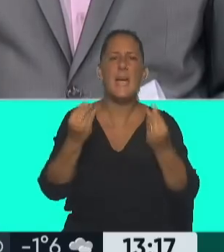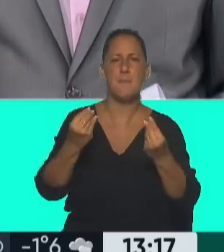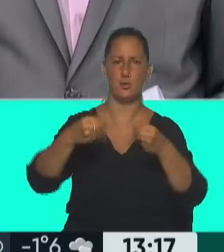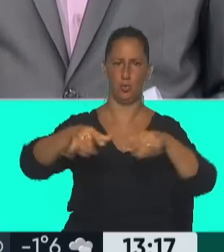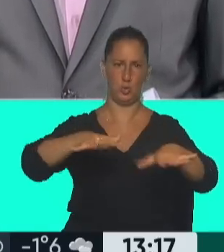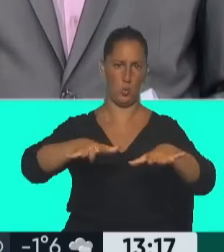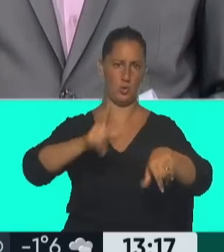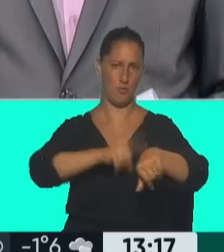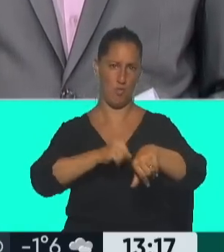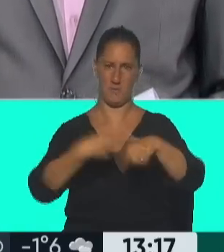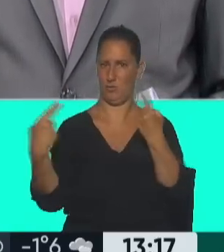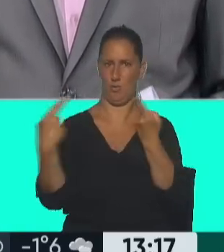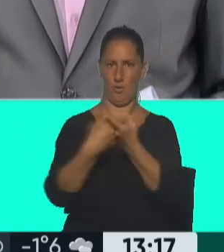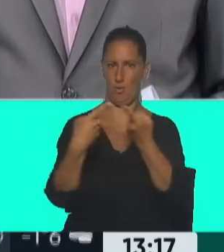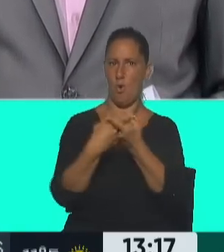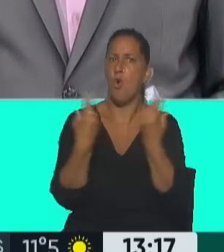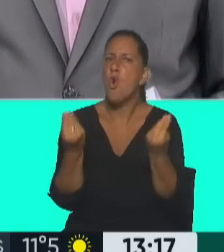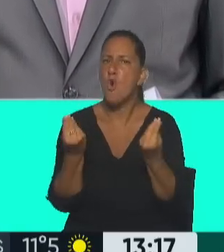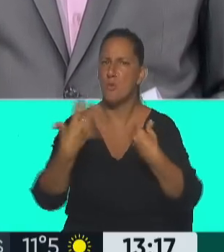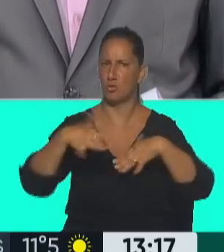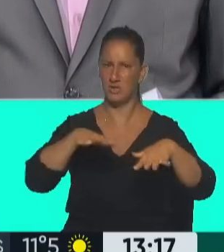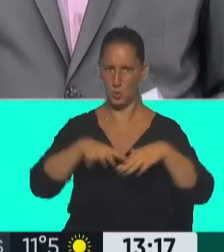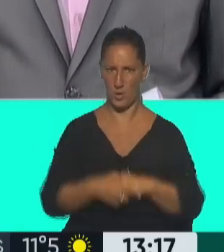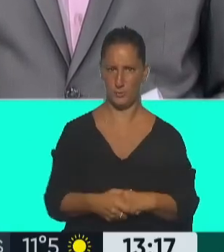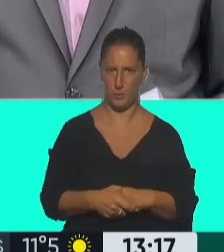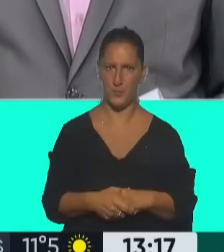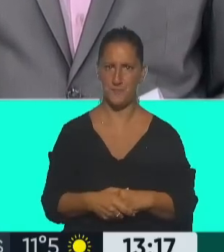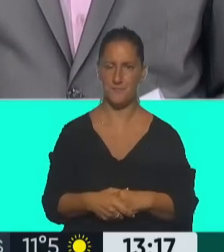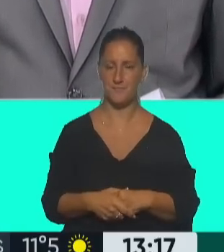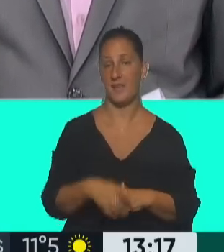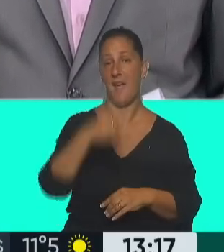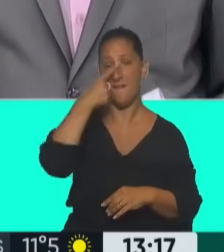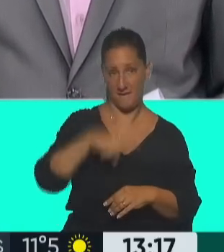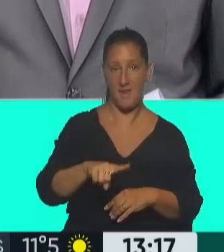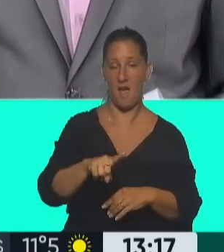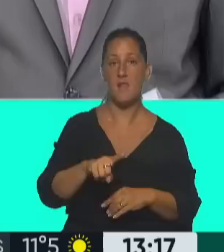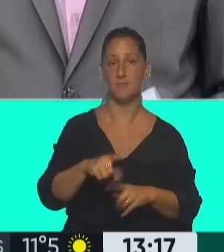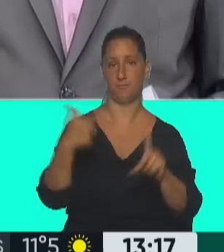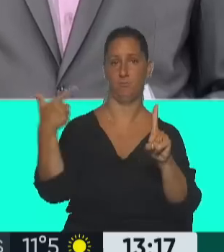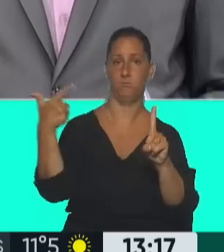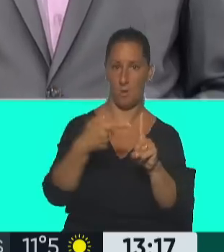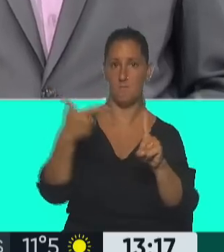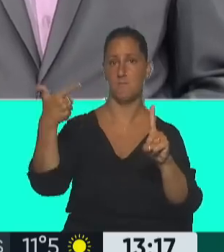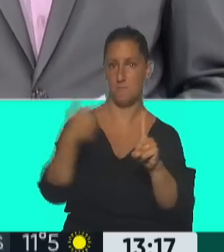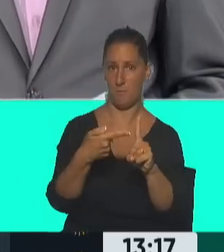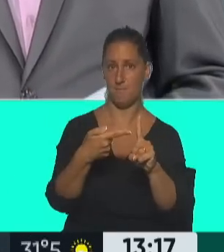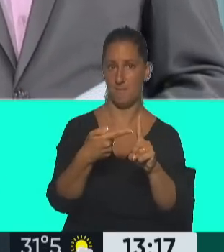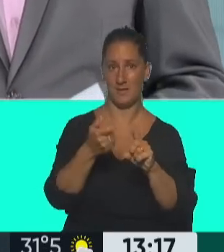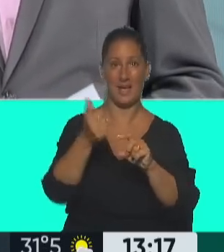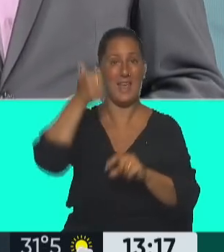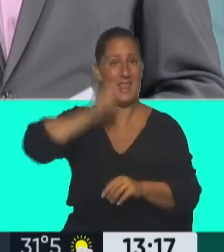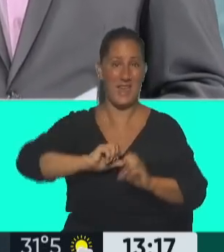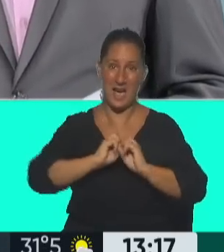en este enfrentamiento Cómo fue la situación que finalmente a ella le provocan estas terribles heridas que finalmente